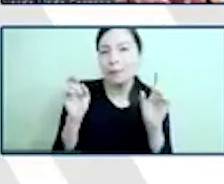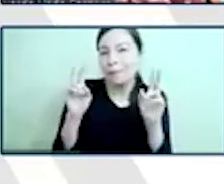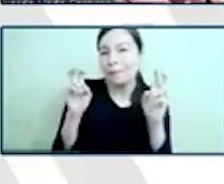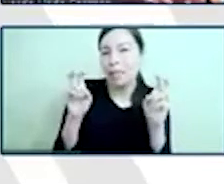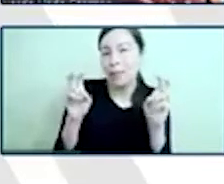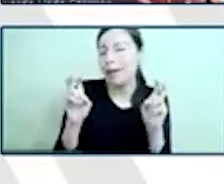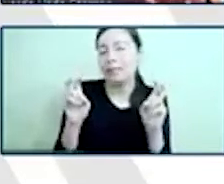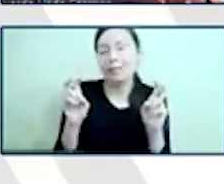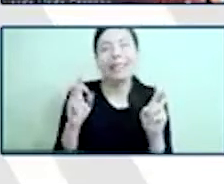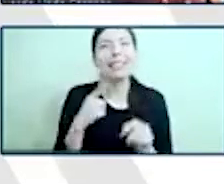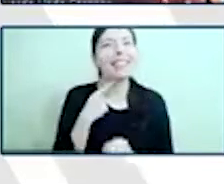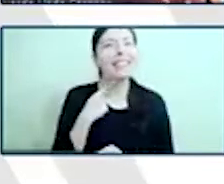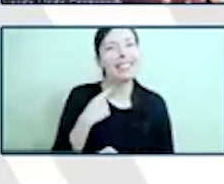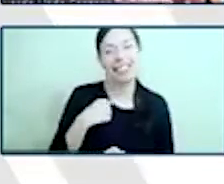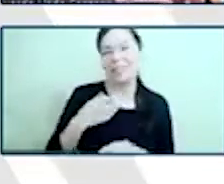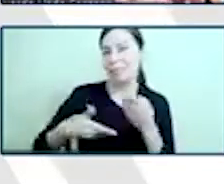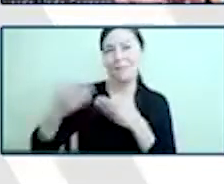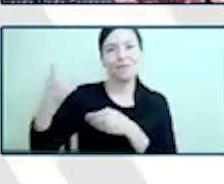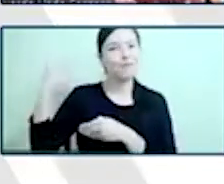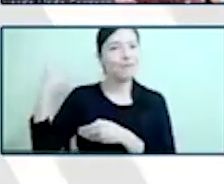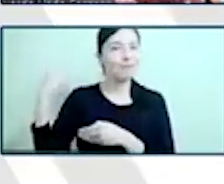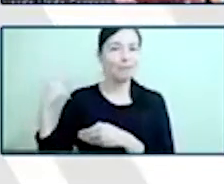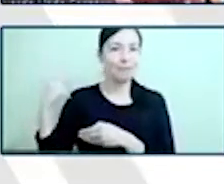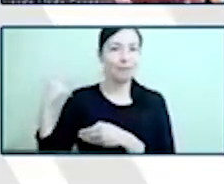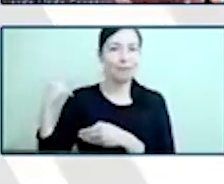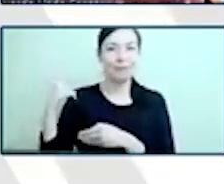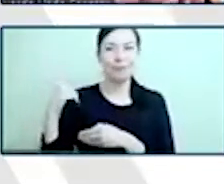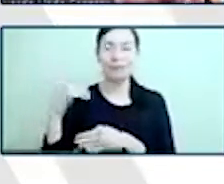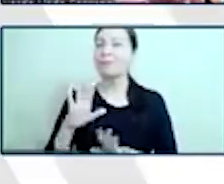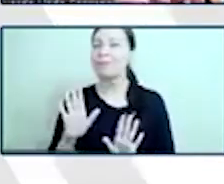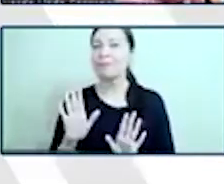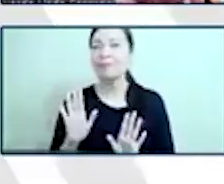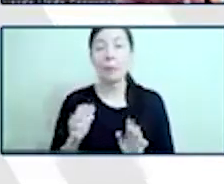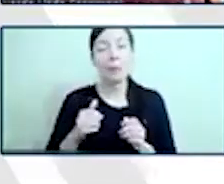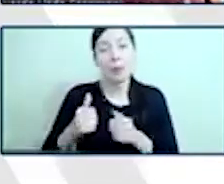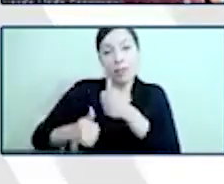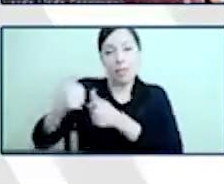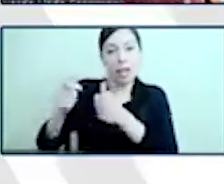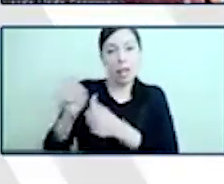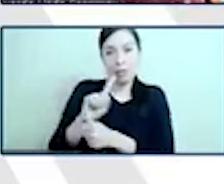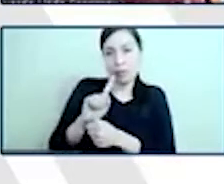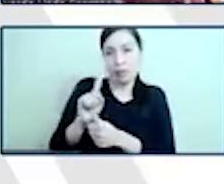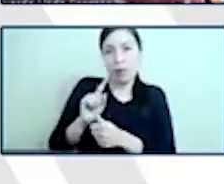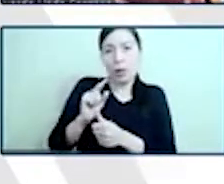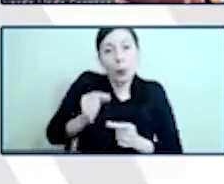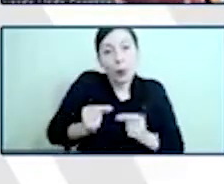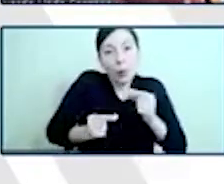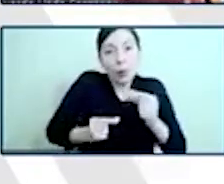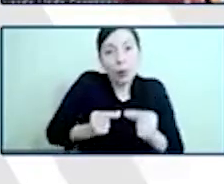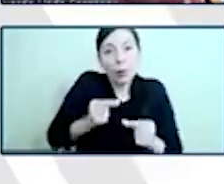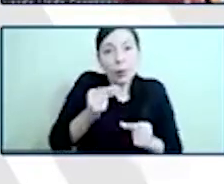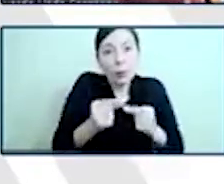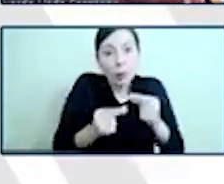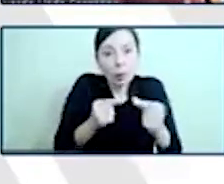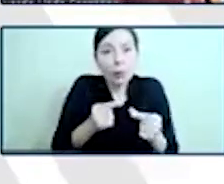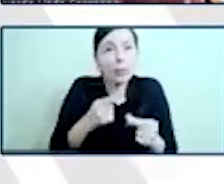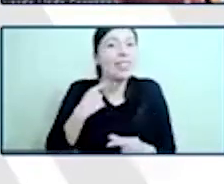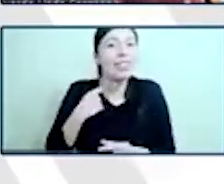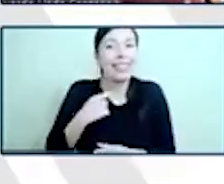que partió interesándome de una manera no profesional, pero que de a poquito se ha ido volviendo un